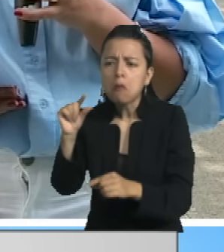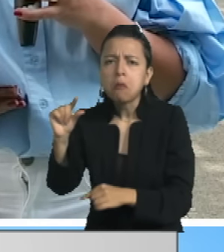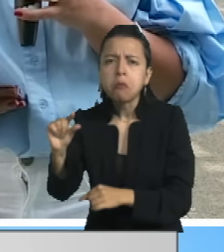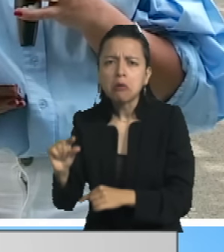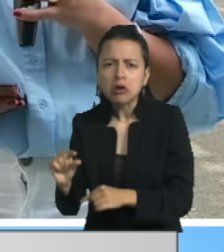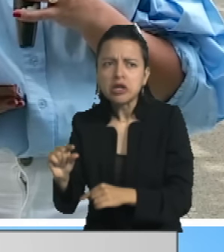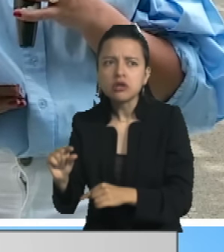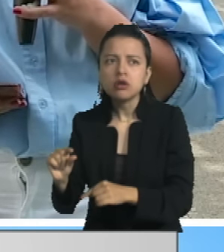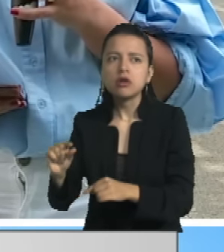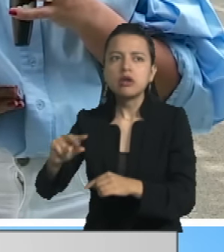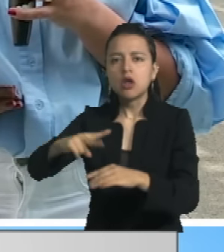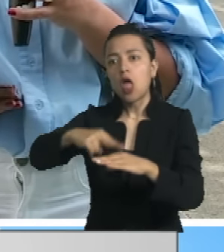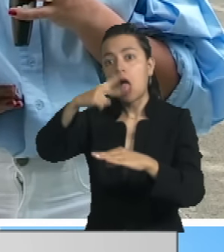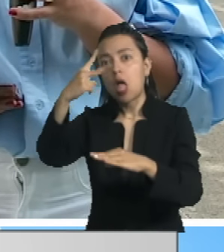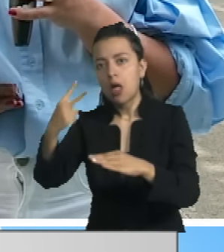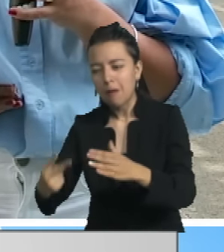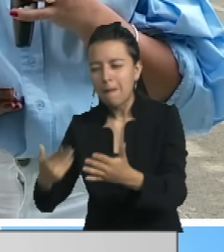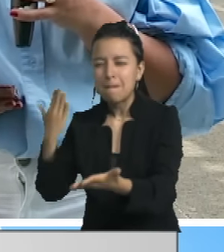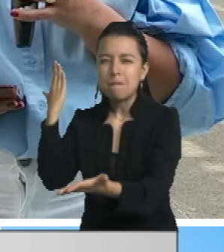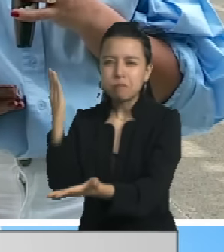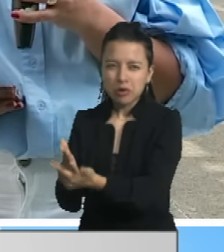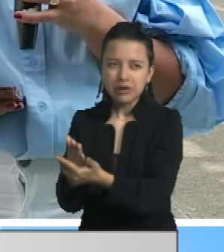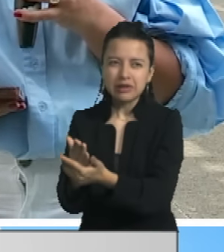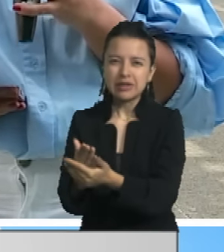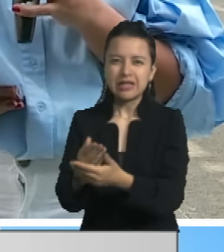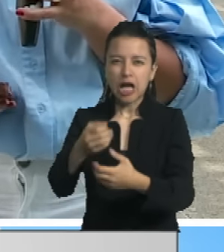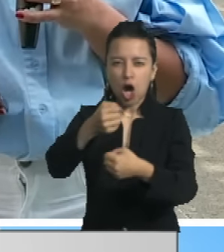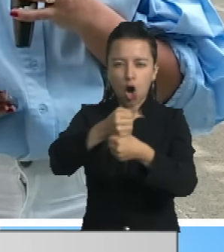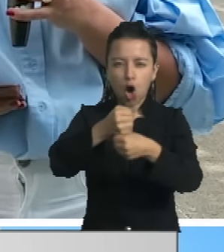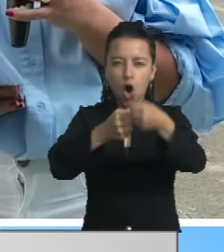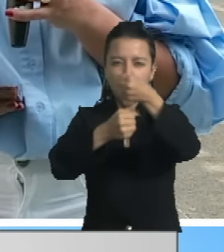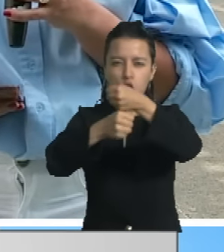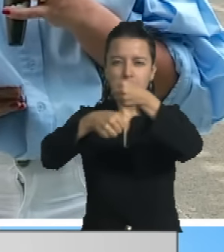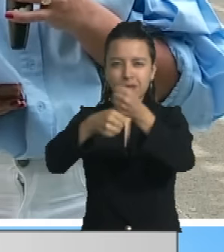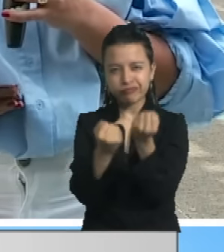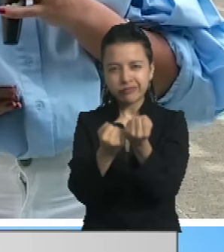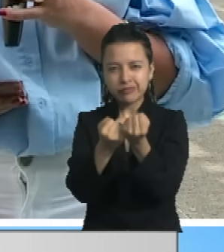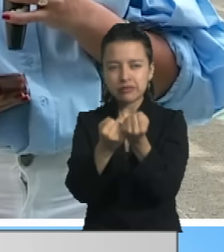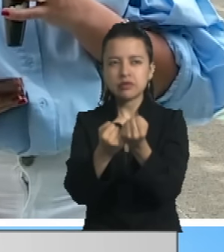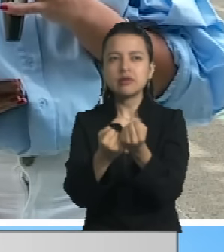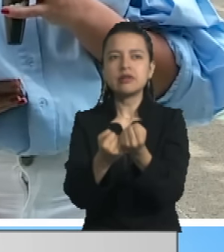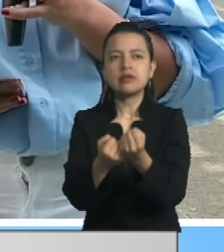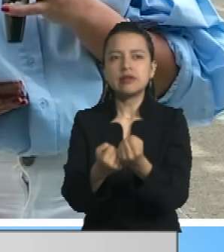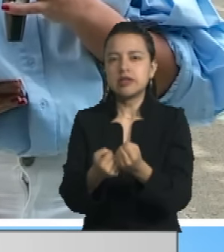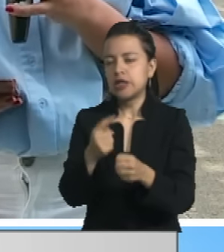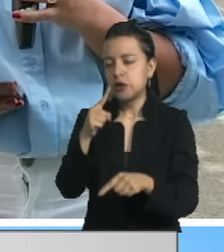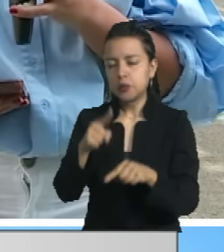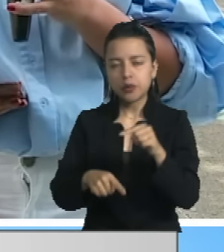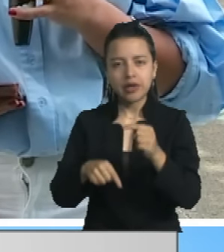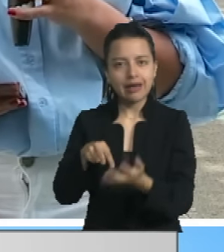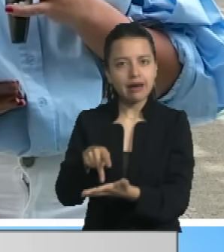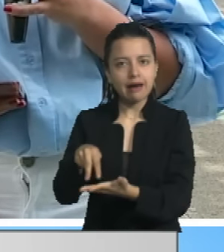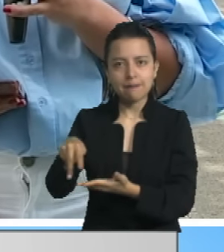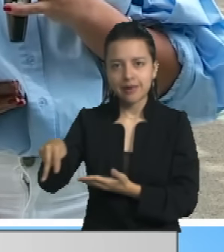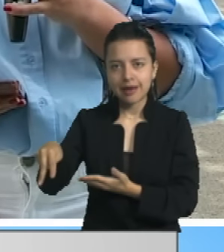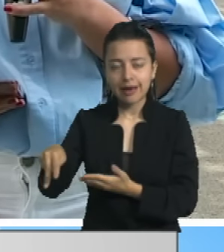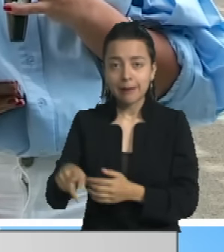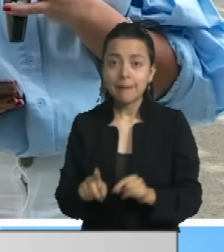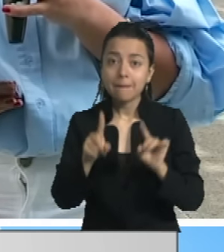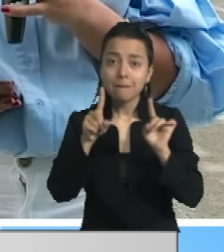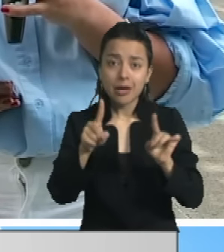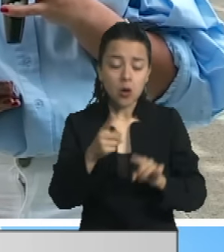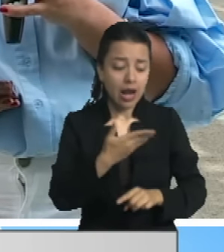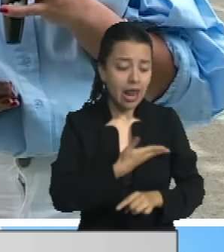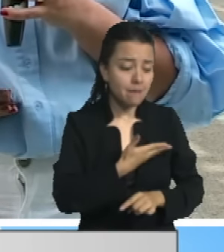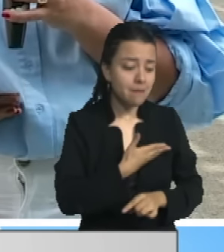sufrió un grave accidente que ocasionó una fractura en su columna vertebral y lo tiene al borde de no poder volver a caminar su madre Elizabeth